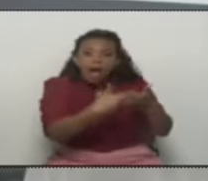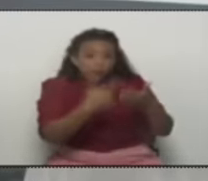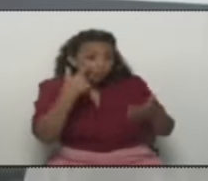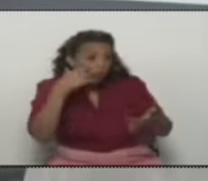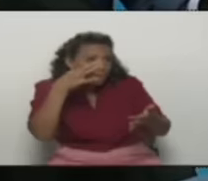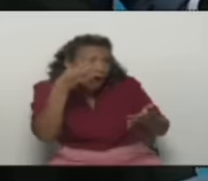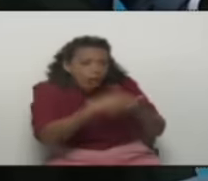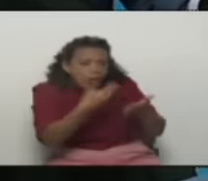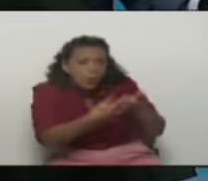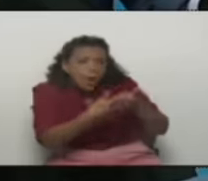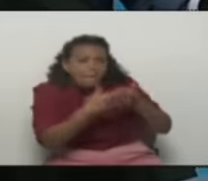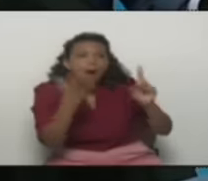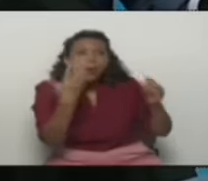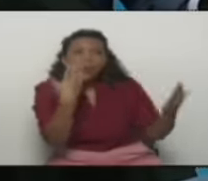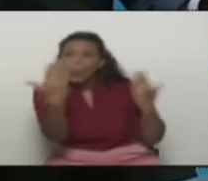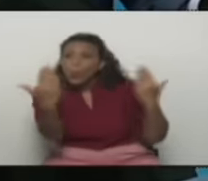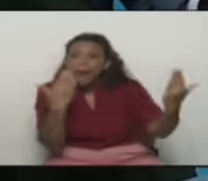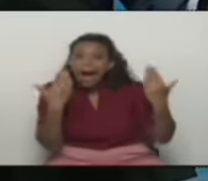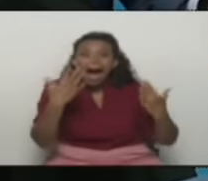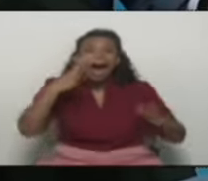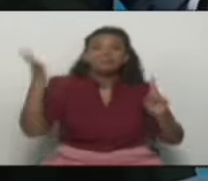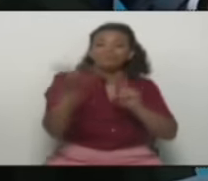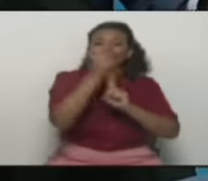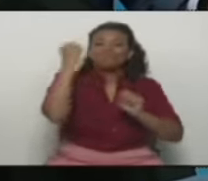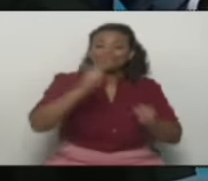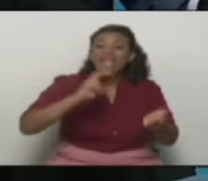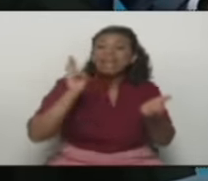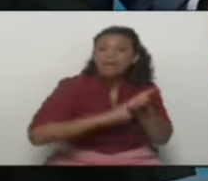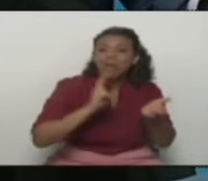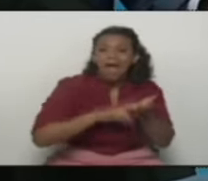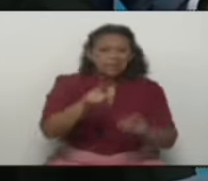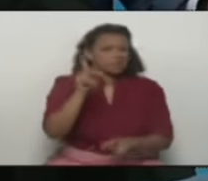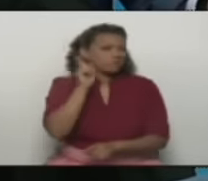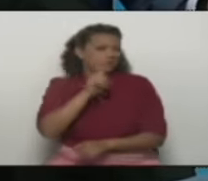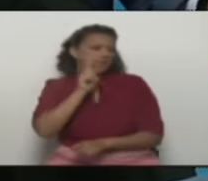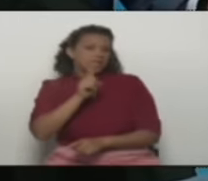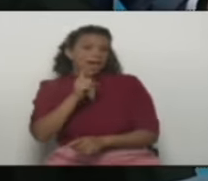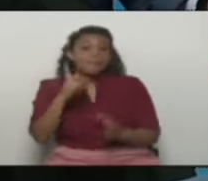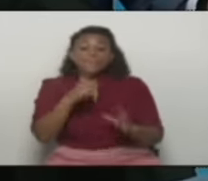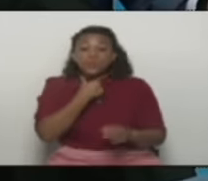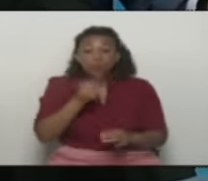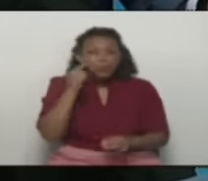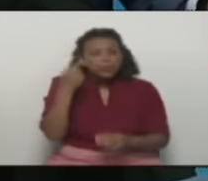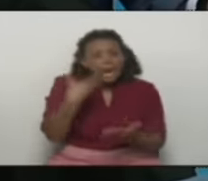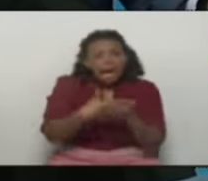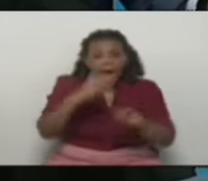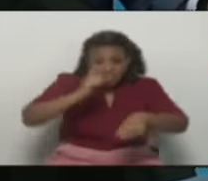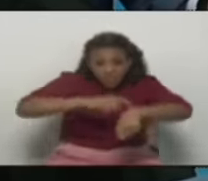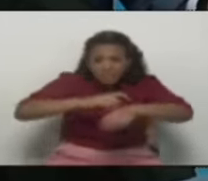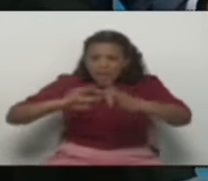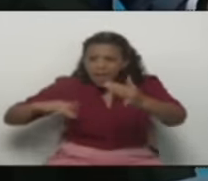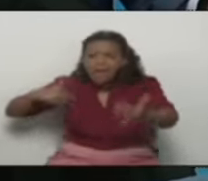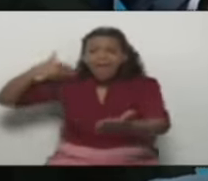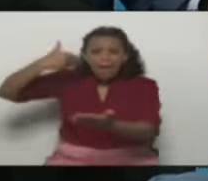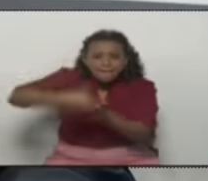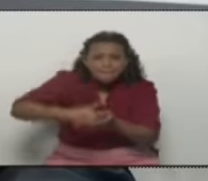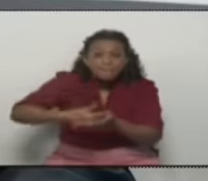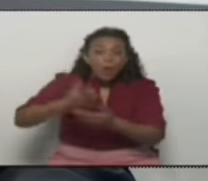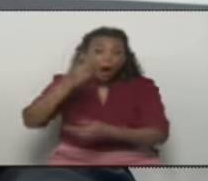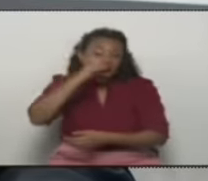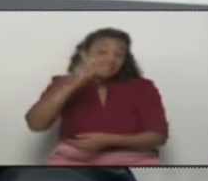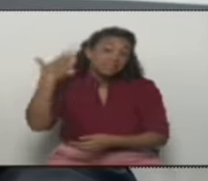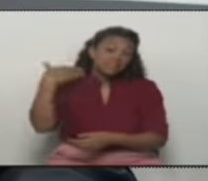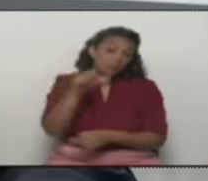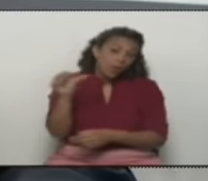decimos, ponemos la prueba y que puede ir cualquier otra persona. A mí me gusta mucho que hasta ahora, de todo lo que hemos dicho de hace más de una